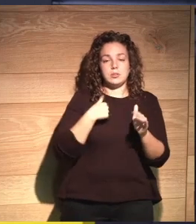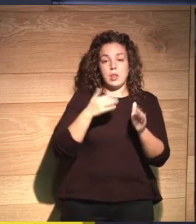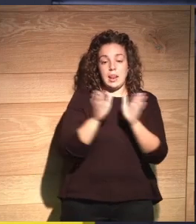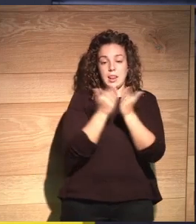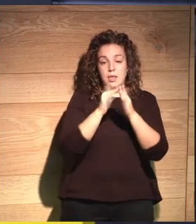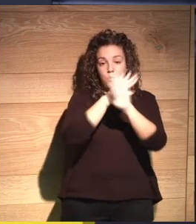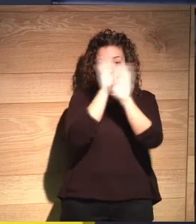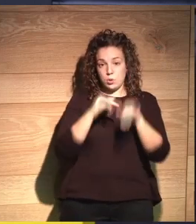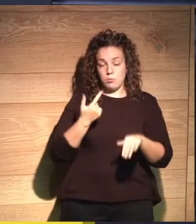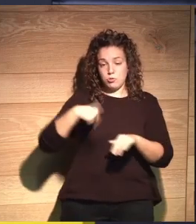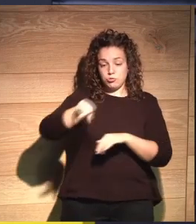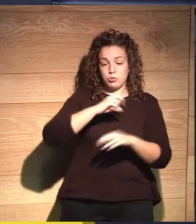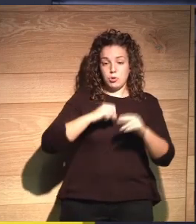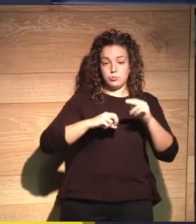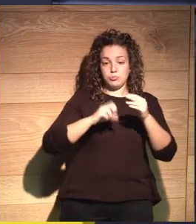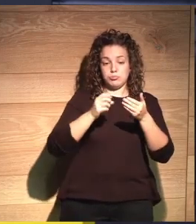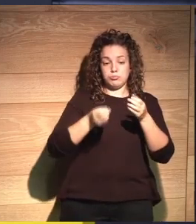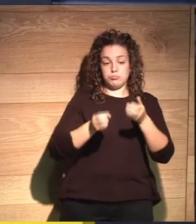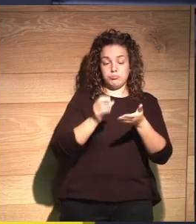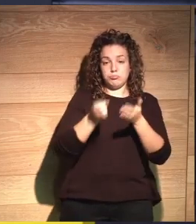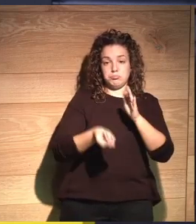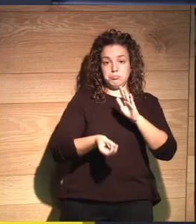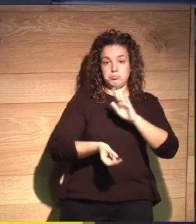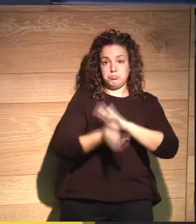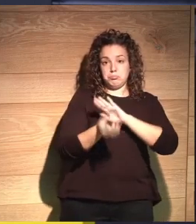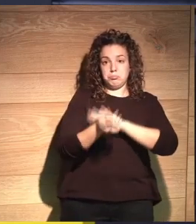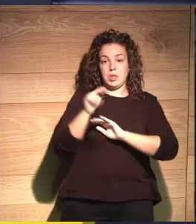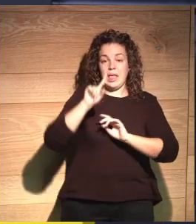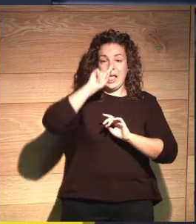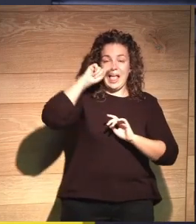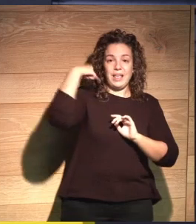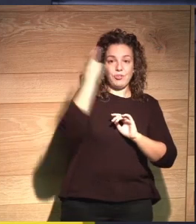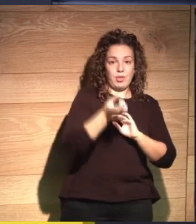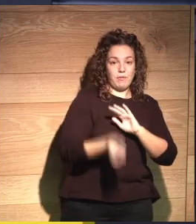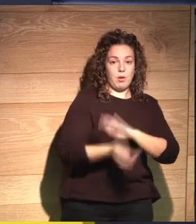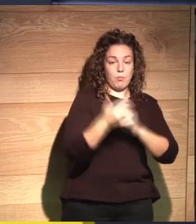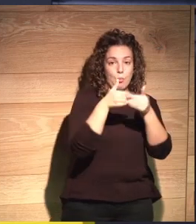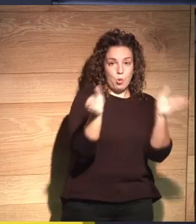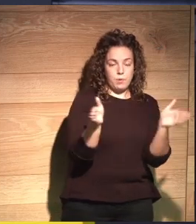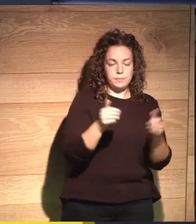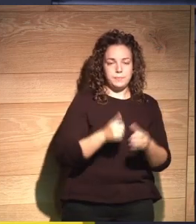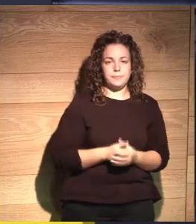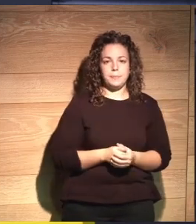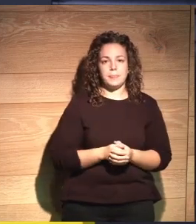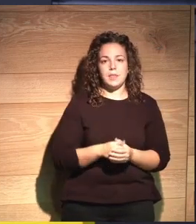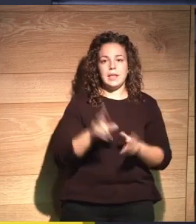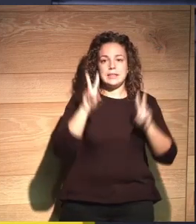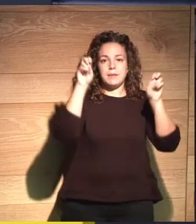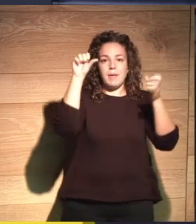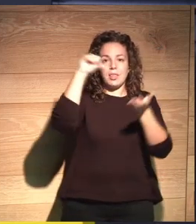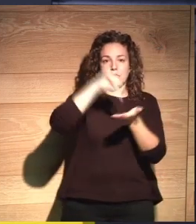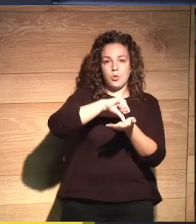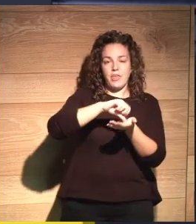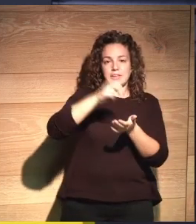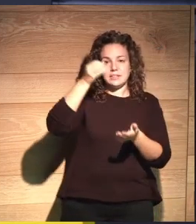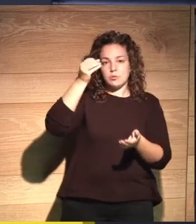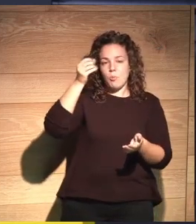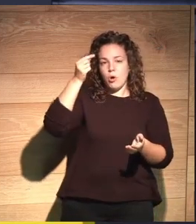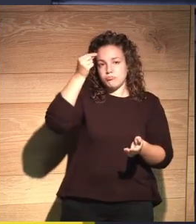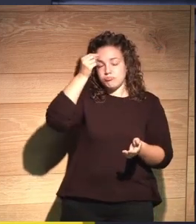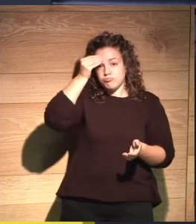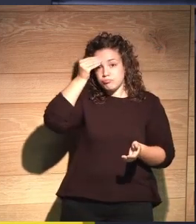desarrollando que lo va a publicar consola pública el año que viene sobre las ciudades sensatas es